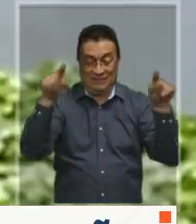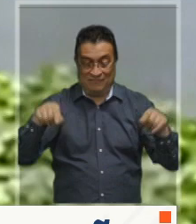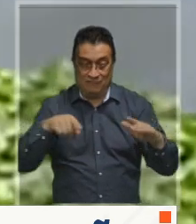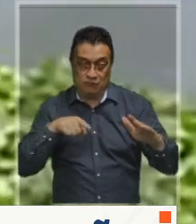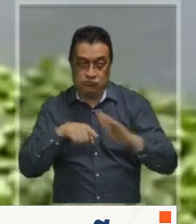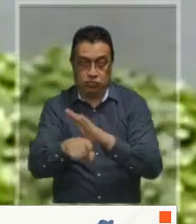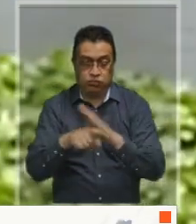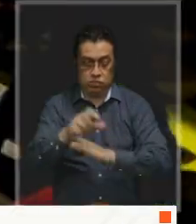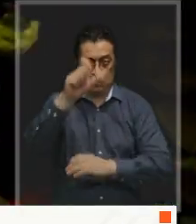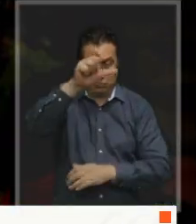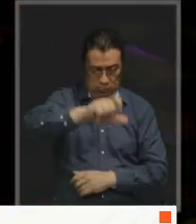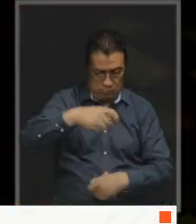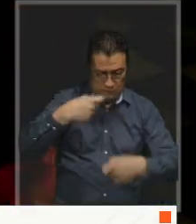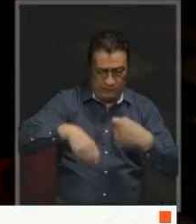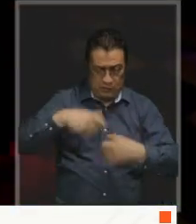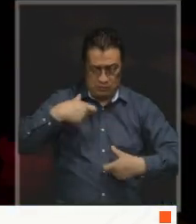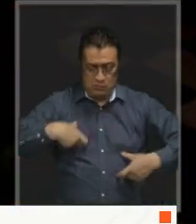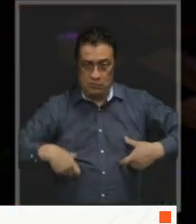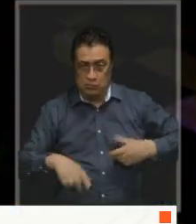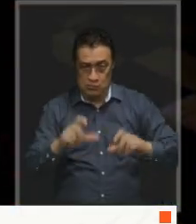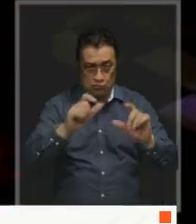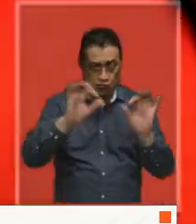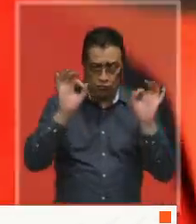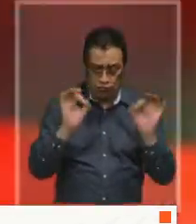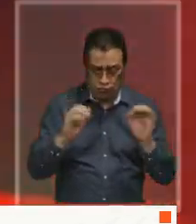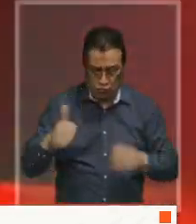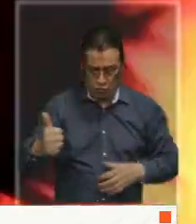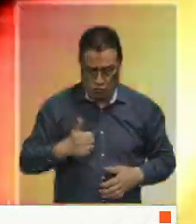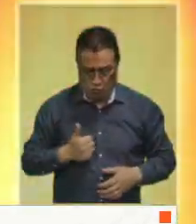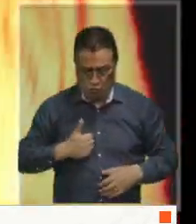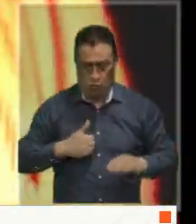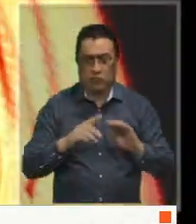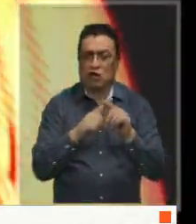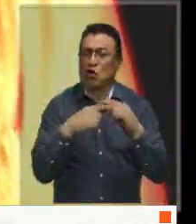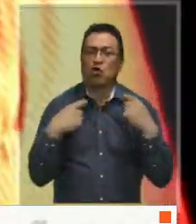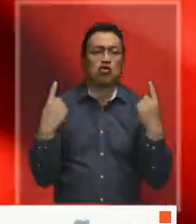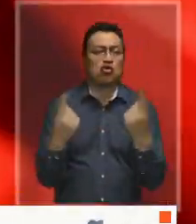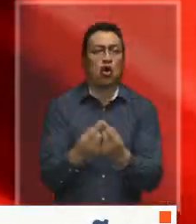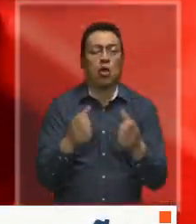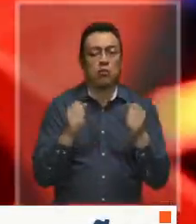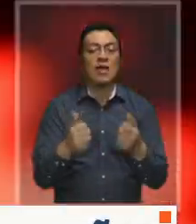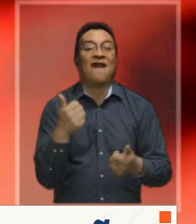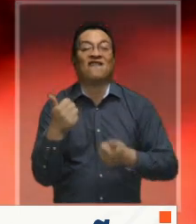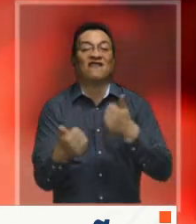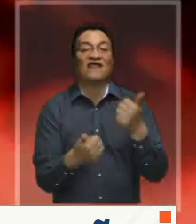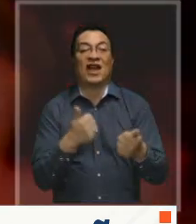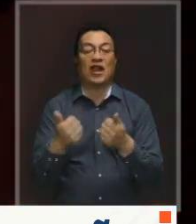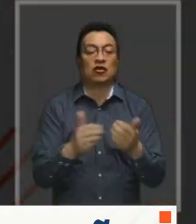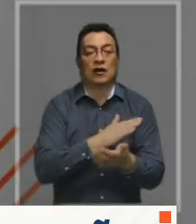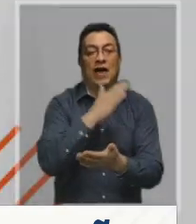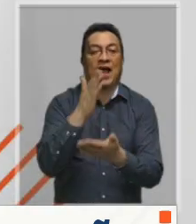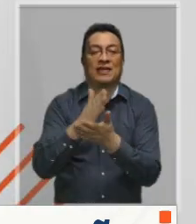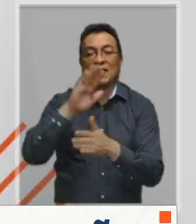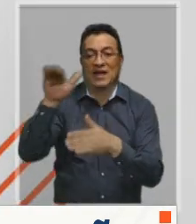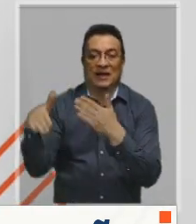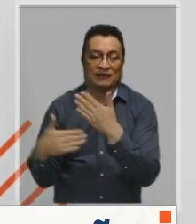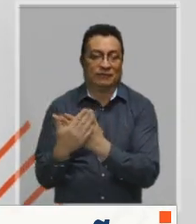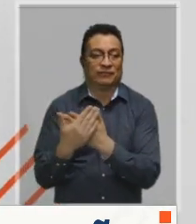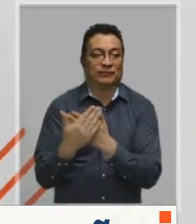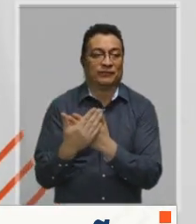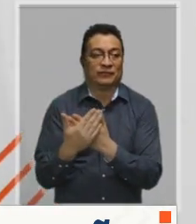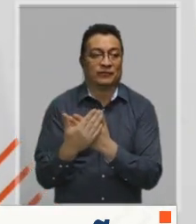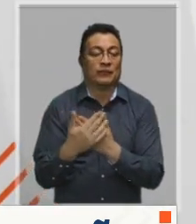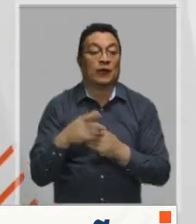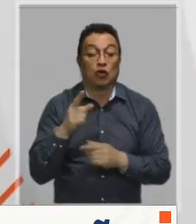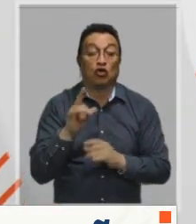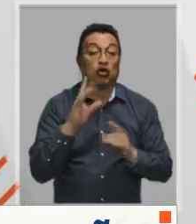con detector de metales. Queremos cumplir con todo lo que ustedes esperan de bailando hasta el amanecer. No es solo cumplir